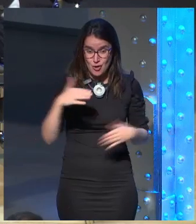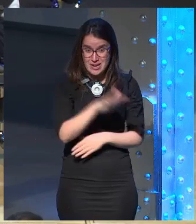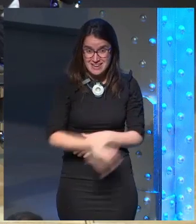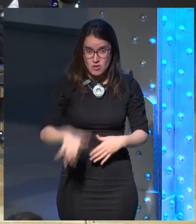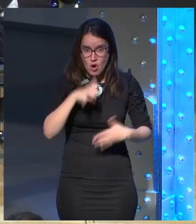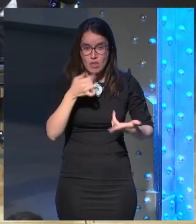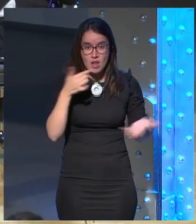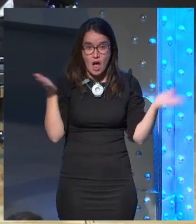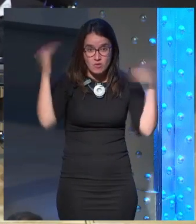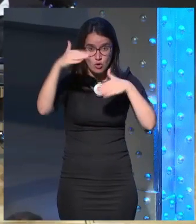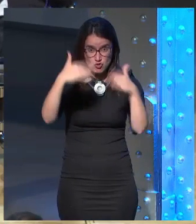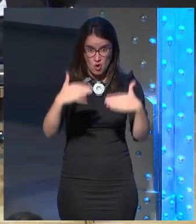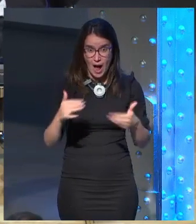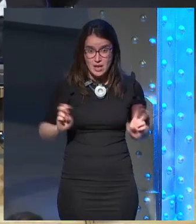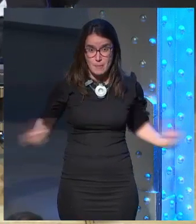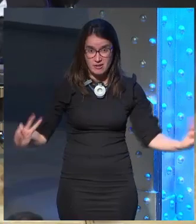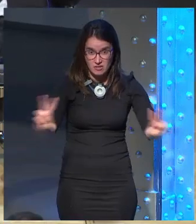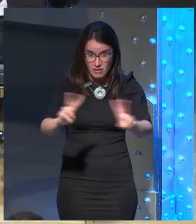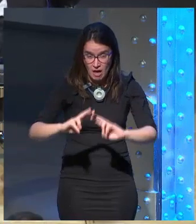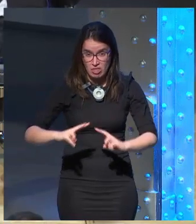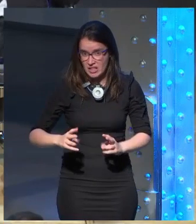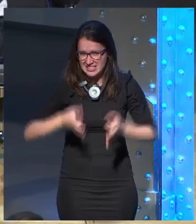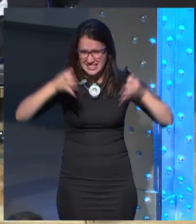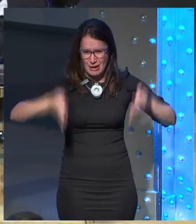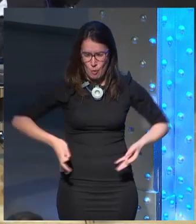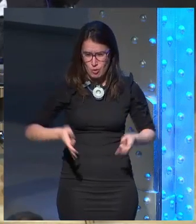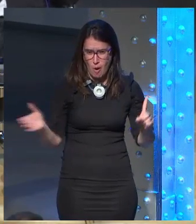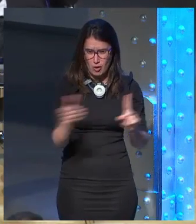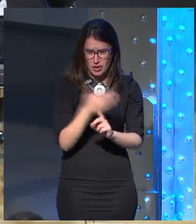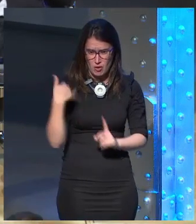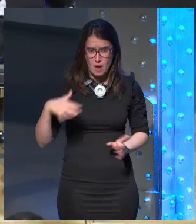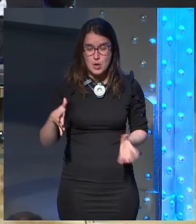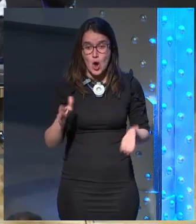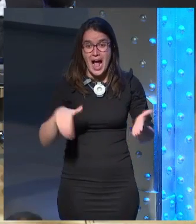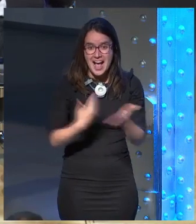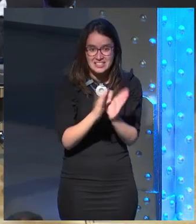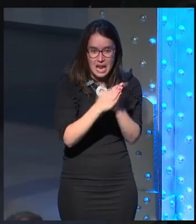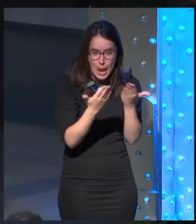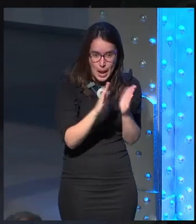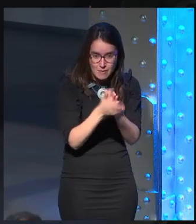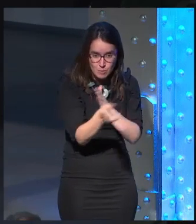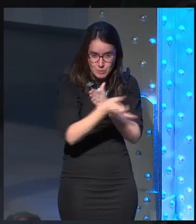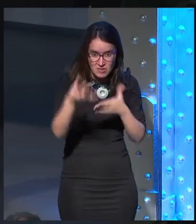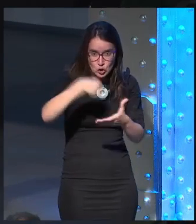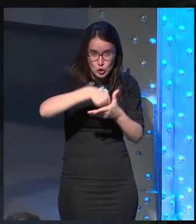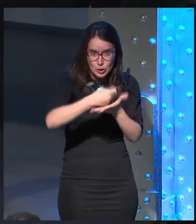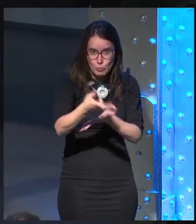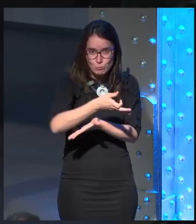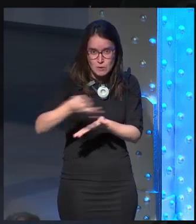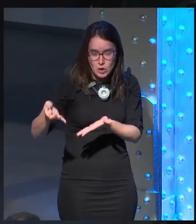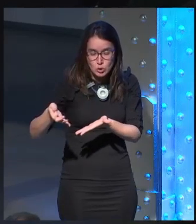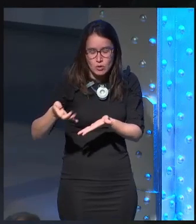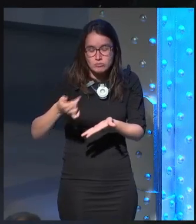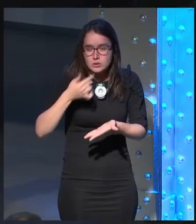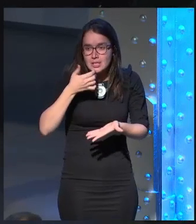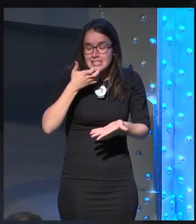diagnosticado déficit de atención, hiperactividad. Pero bueno, hasta que no encontré el libro adecuado, con el contenido adecuado, no